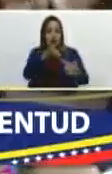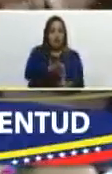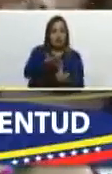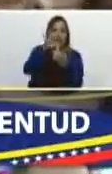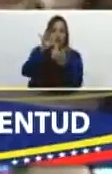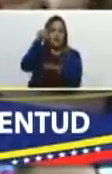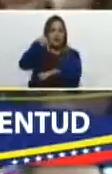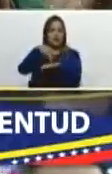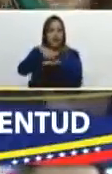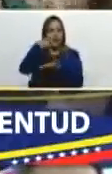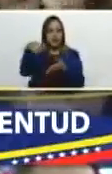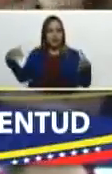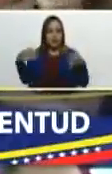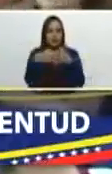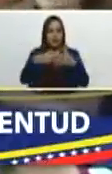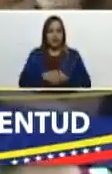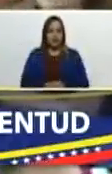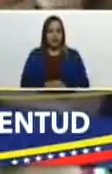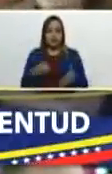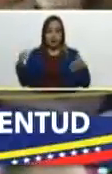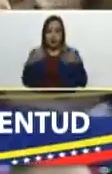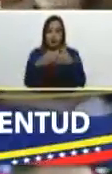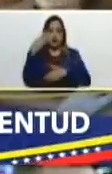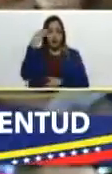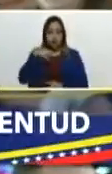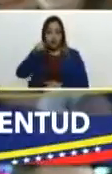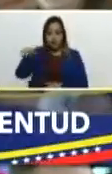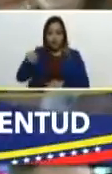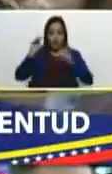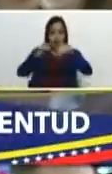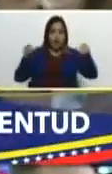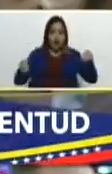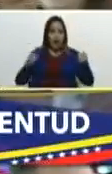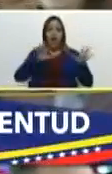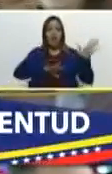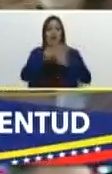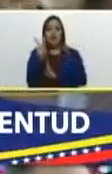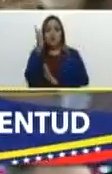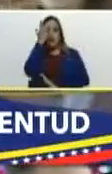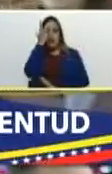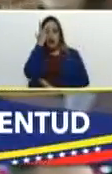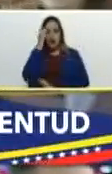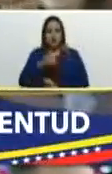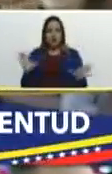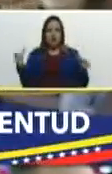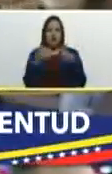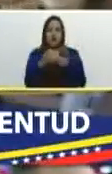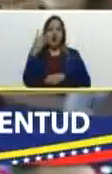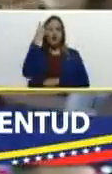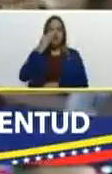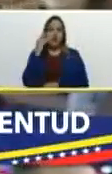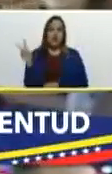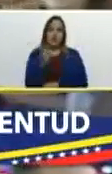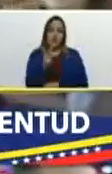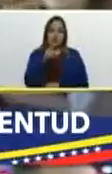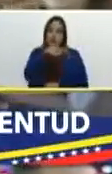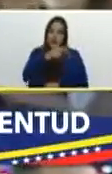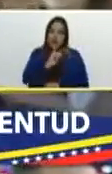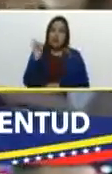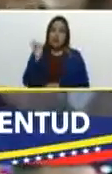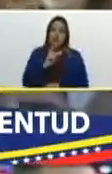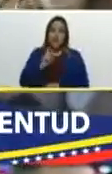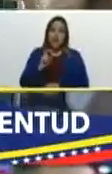en este congreso. Un congreso que usted llamó el 12 de febrero, el Congreso de la Juventud Venezuela, y es necesario decirle